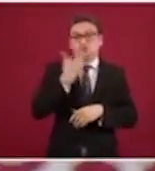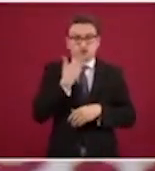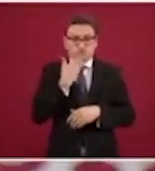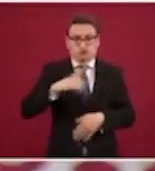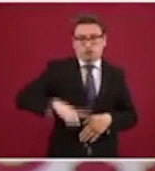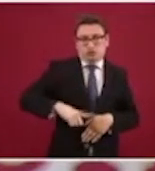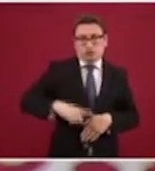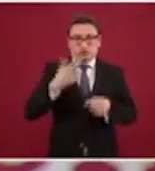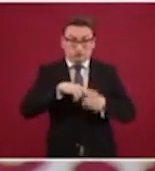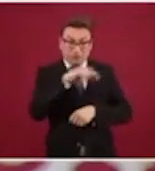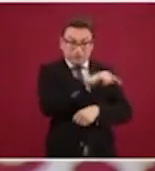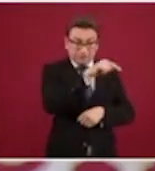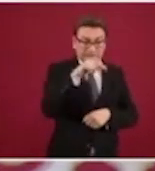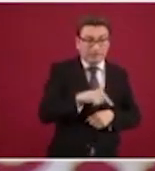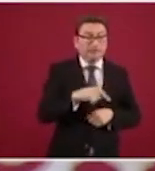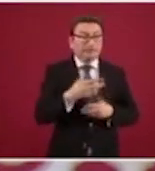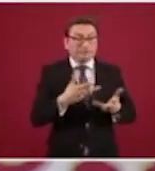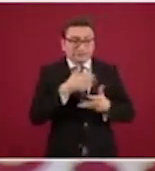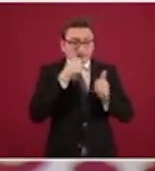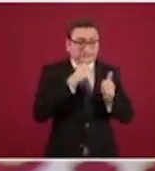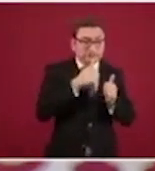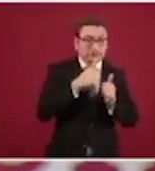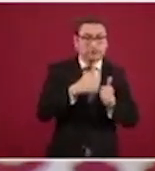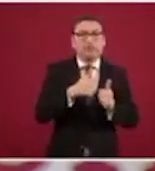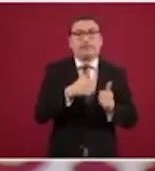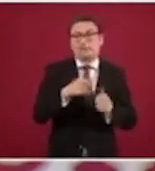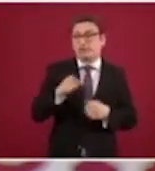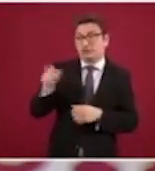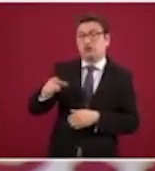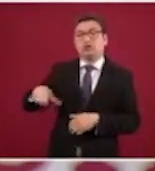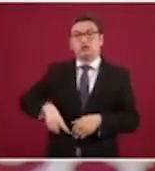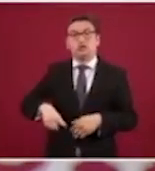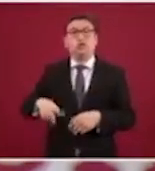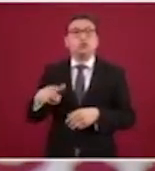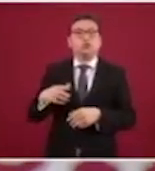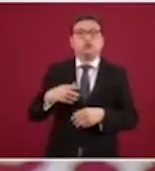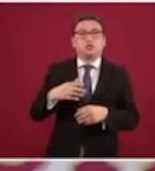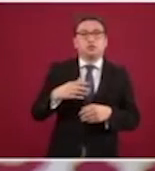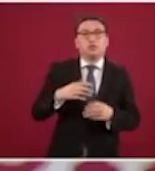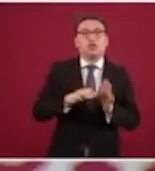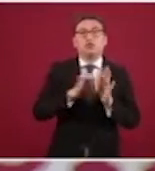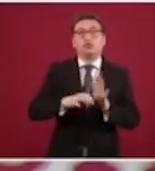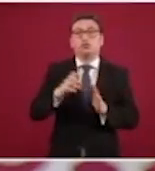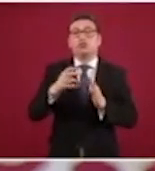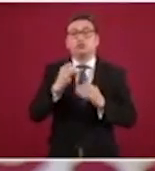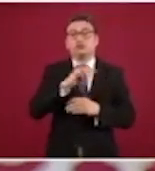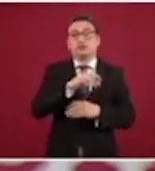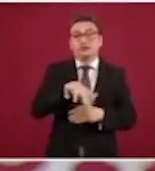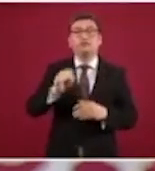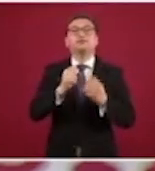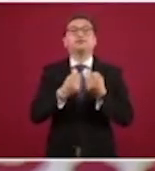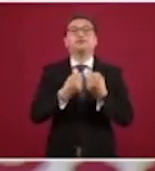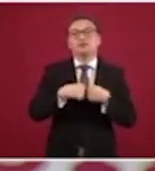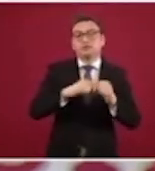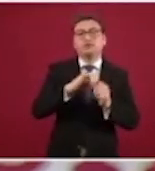público mientras que estas instituciones como el instituto mexicano seguro social todo